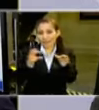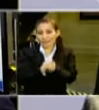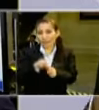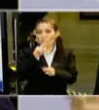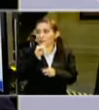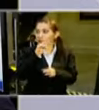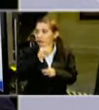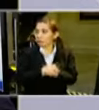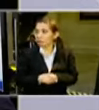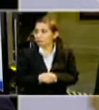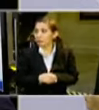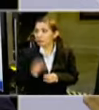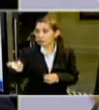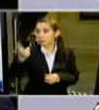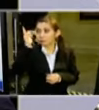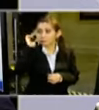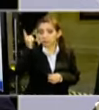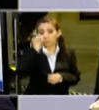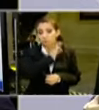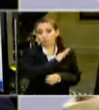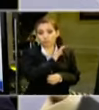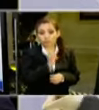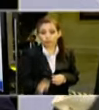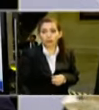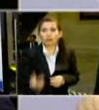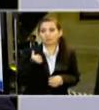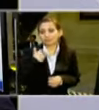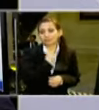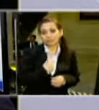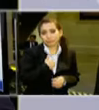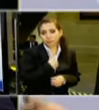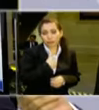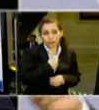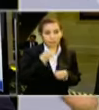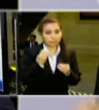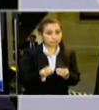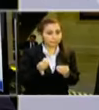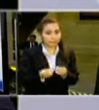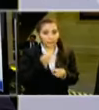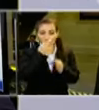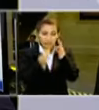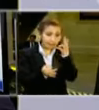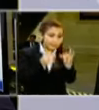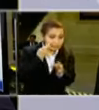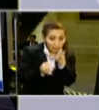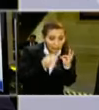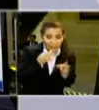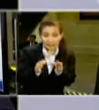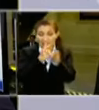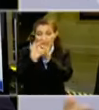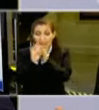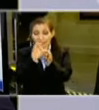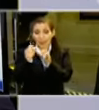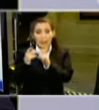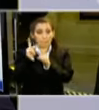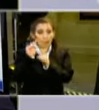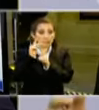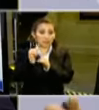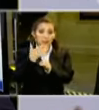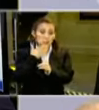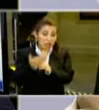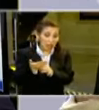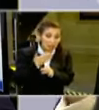Transpacífico y ojalá podamos, desgraciadamente las noticias que se nos dan sobre la Alianza del Pacífico no son buenas,